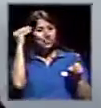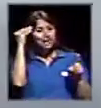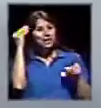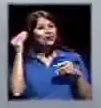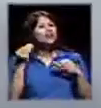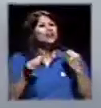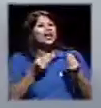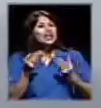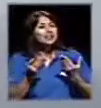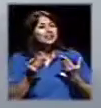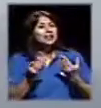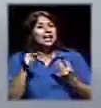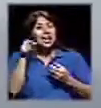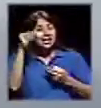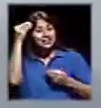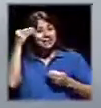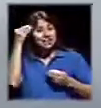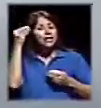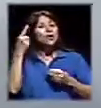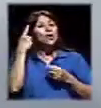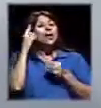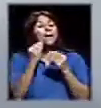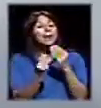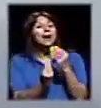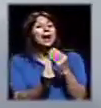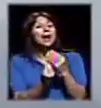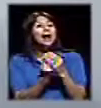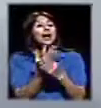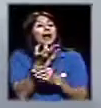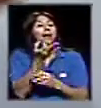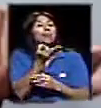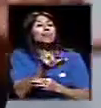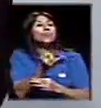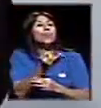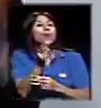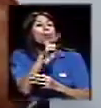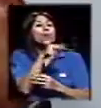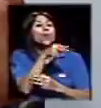era para crear algo que era mejor para los habitantes de Europa,